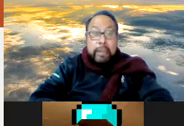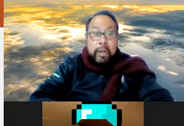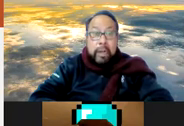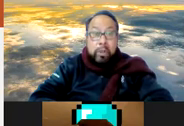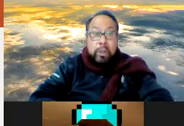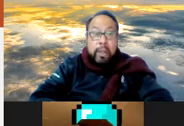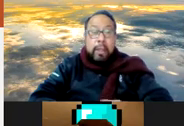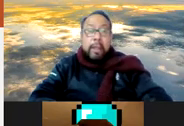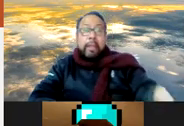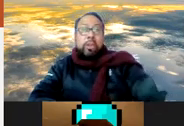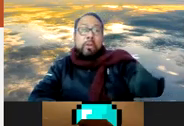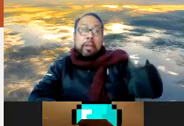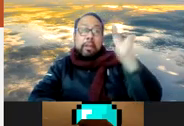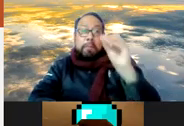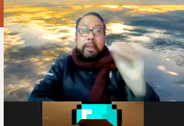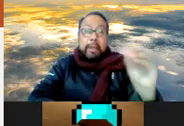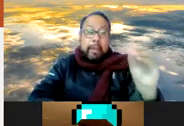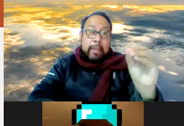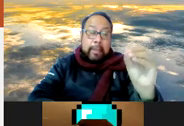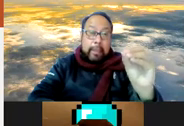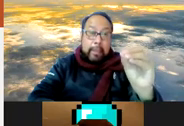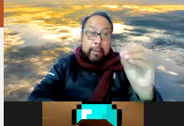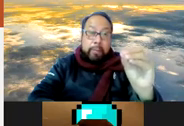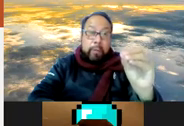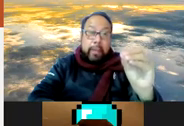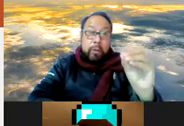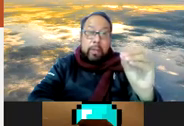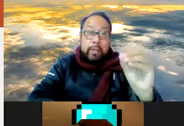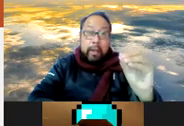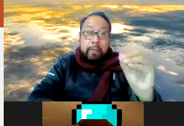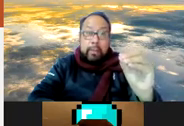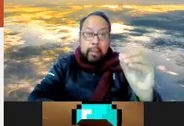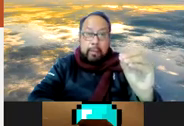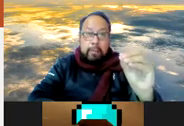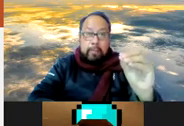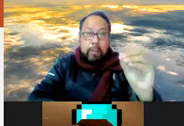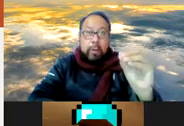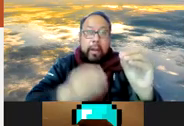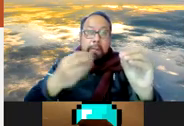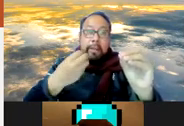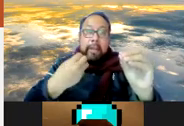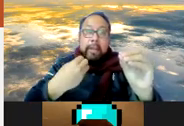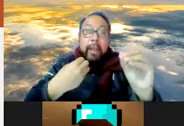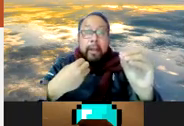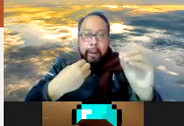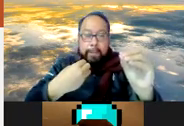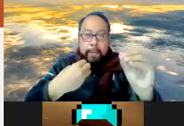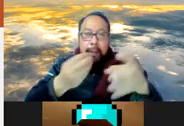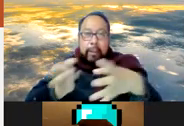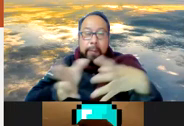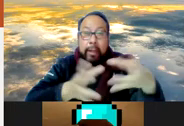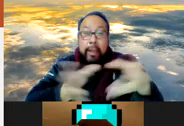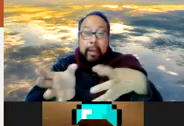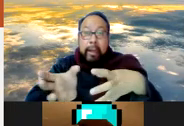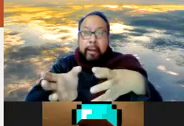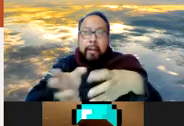e internacional. Entonces se pide que estén publicados en esas revistas, no en la revista interna,